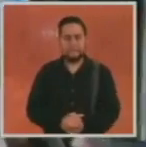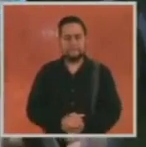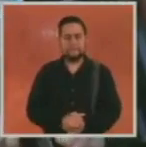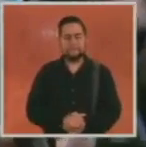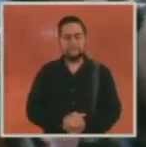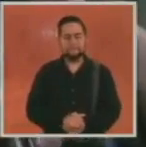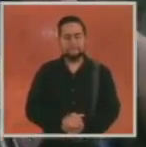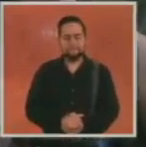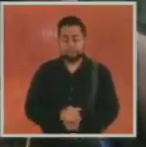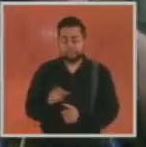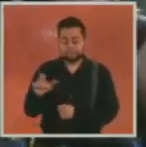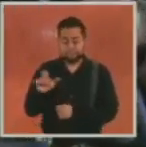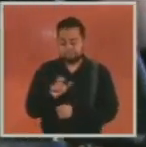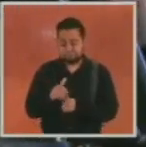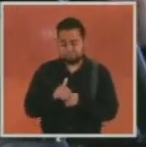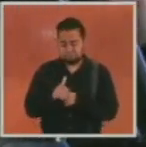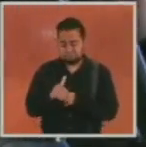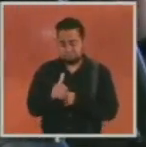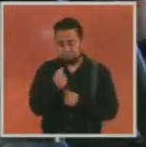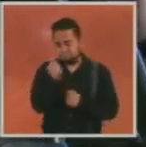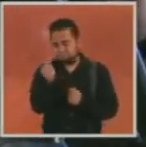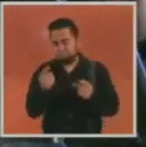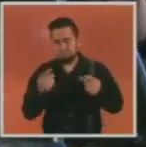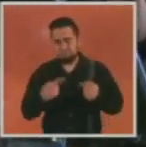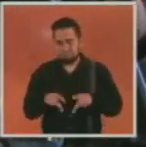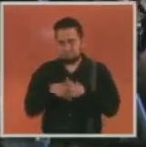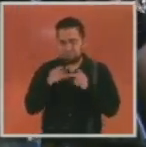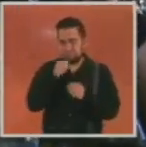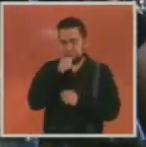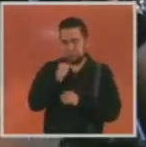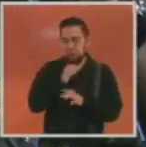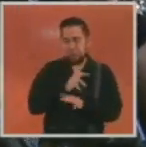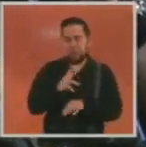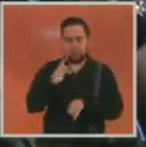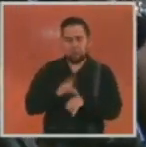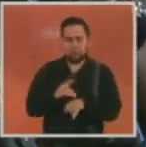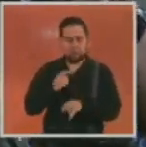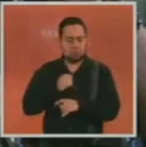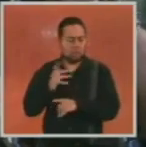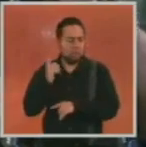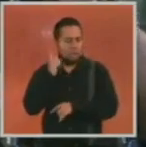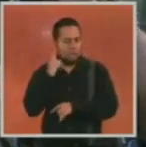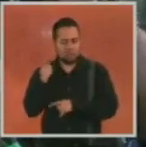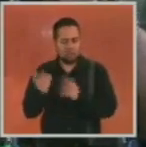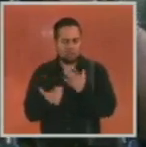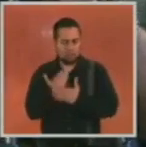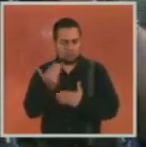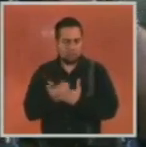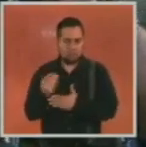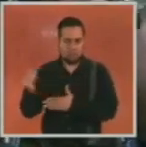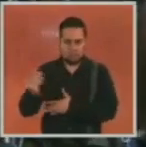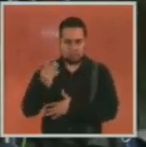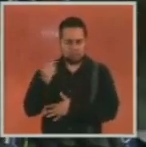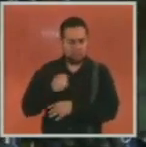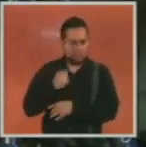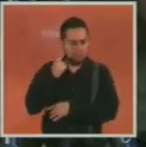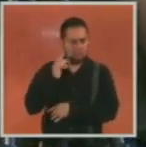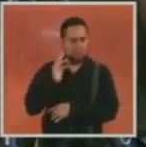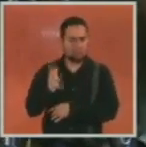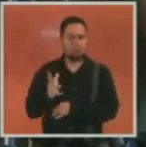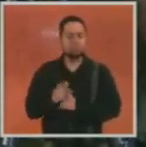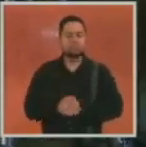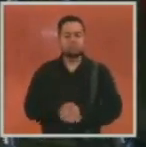Cuándo se tendría la oportunidad algunos compañeros periodistas ya lo han hecho lo he escuchado en su mañanera y